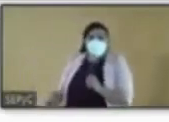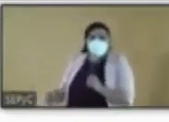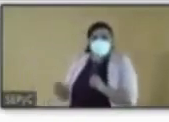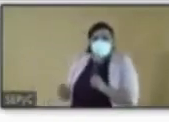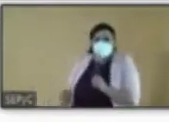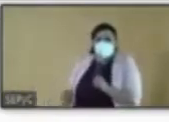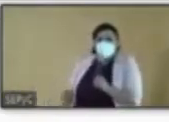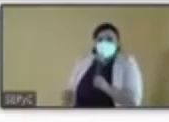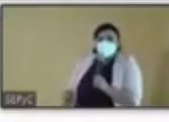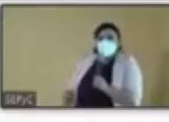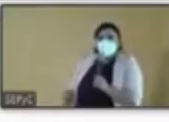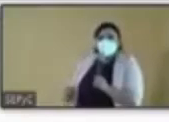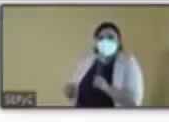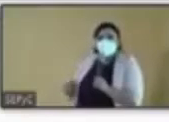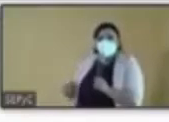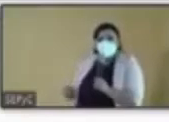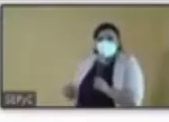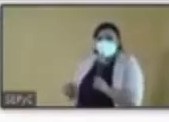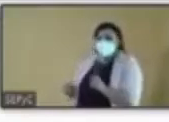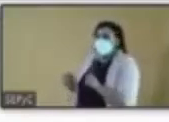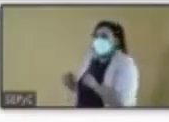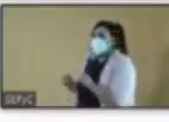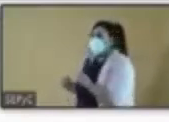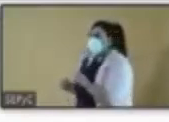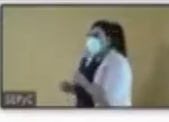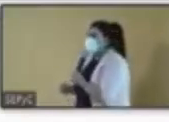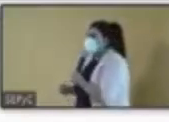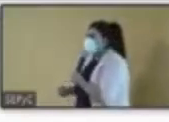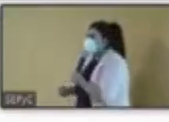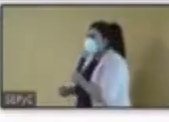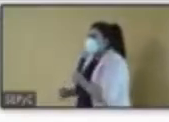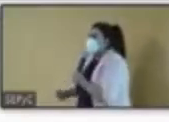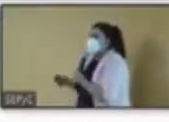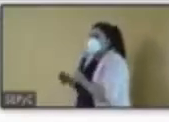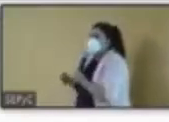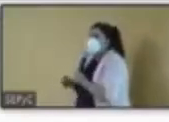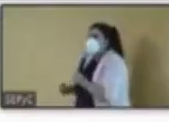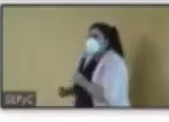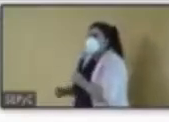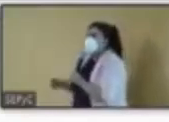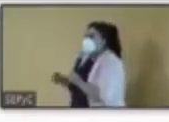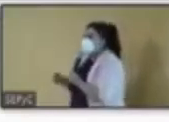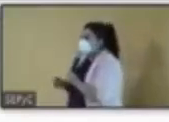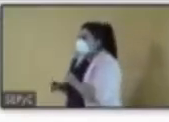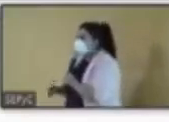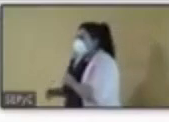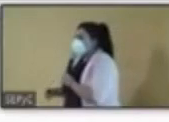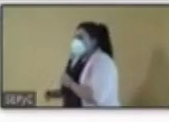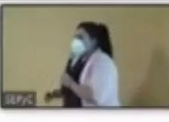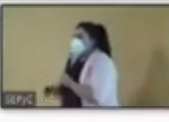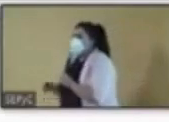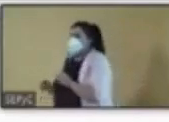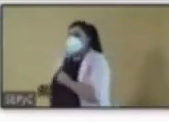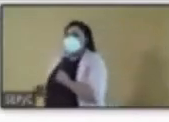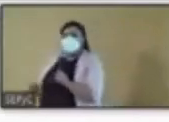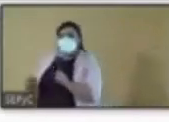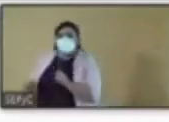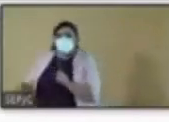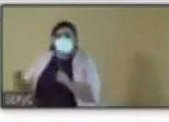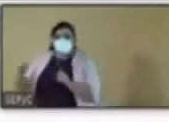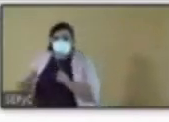me percaté de que mi nombre estaba incorrectamente escrito, de que mi CURP contenía algún error,